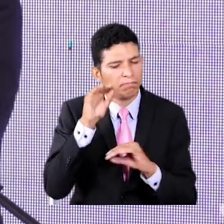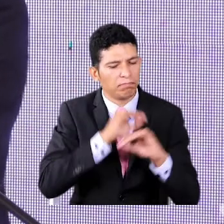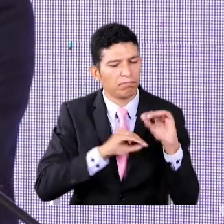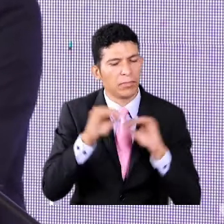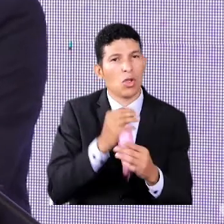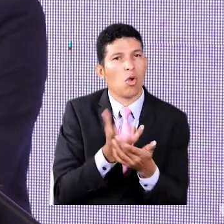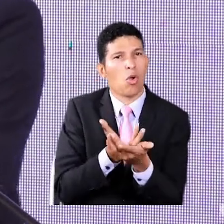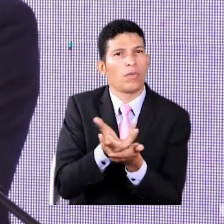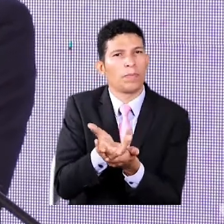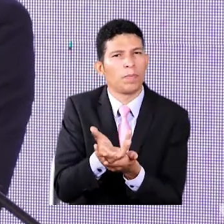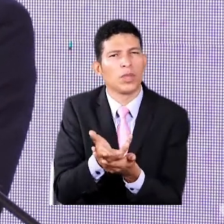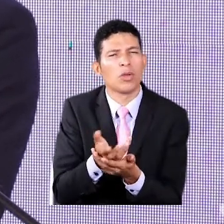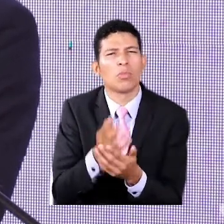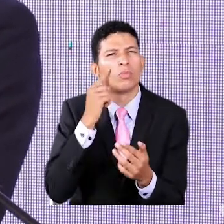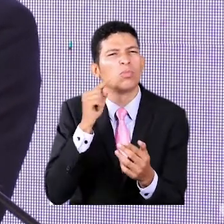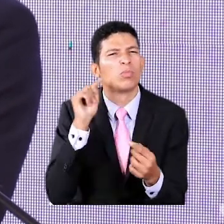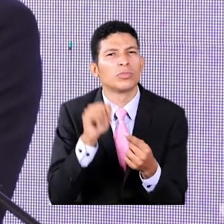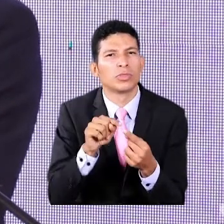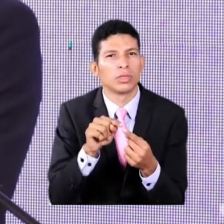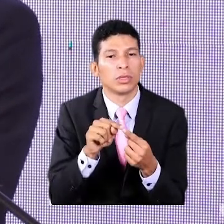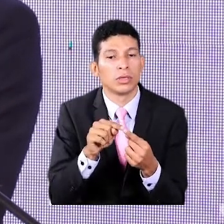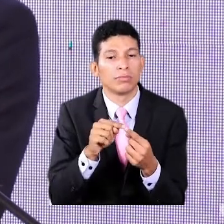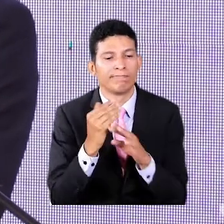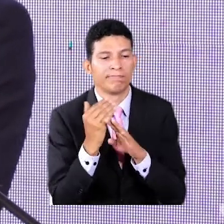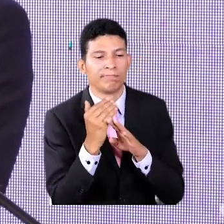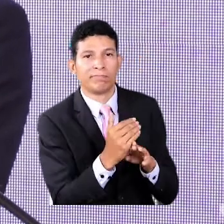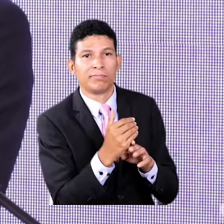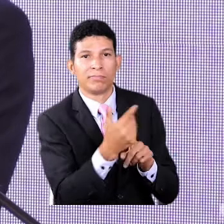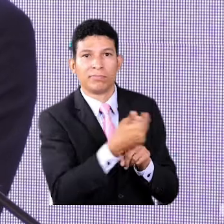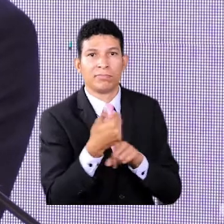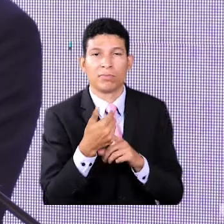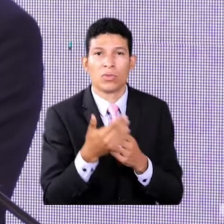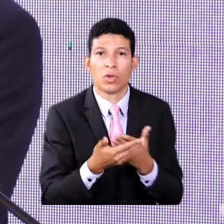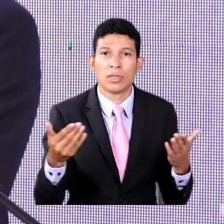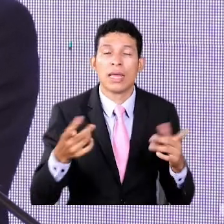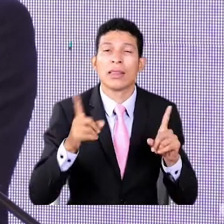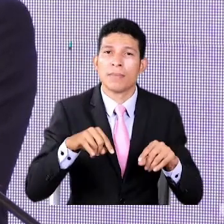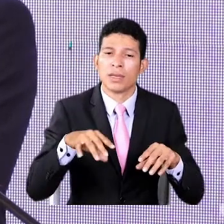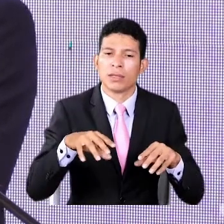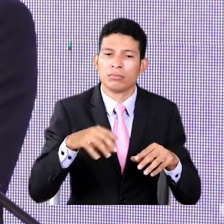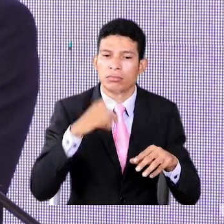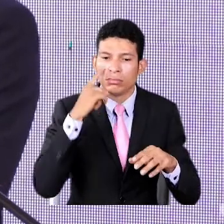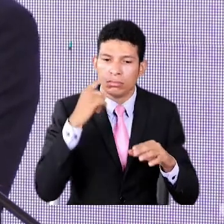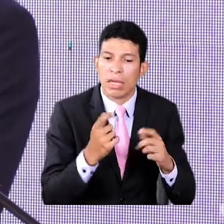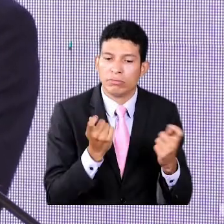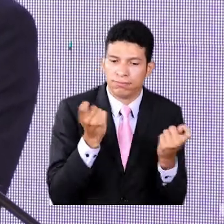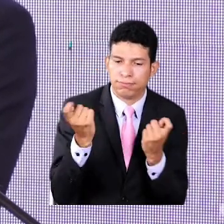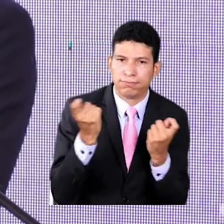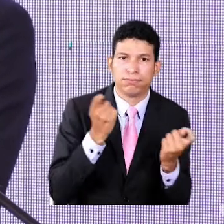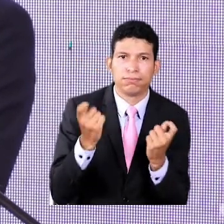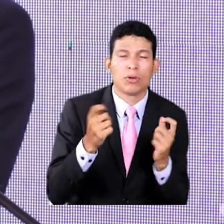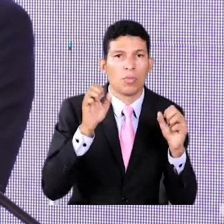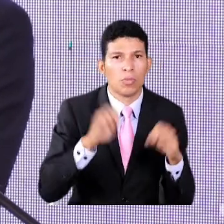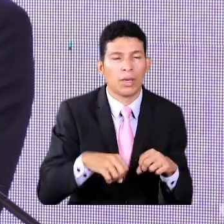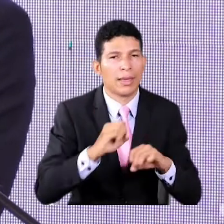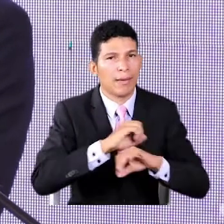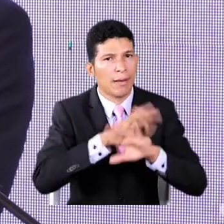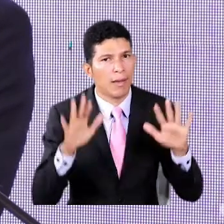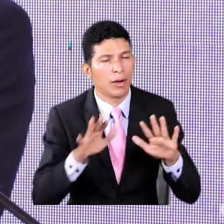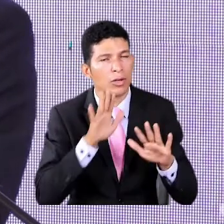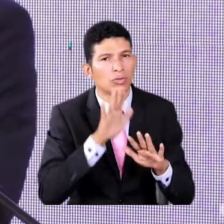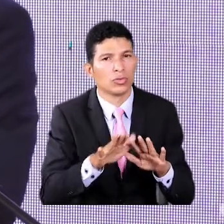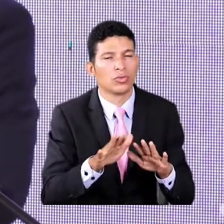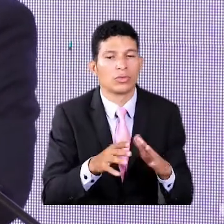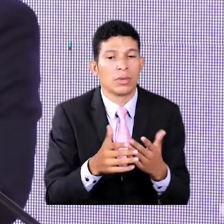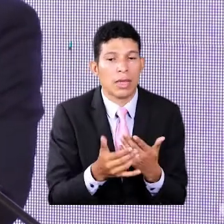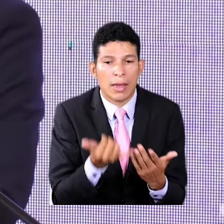orientadas tanto a la prevención de futuros casos como a la adopción de medidas para garantizar el esclarecimiento de estas violaciones